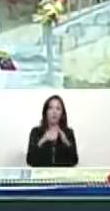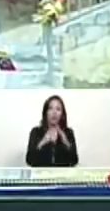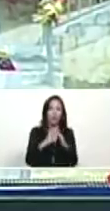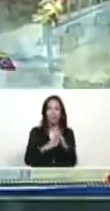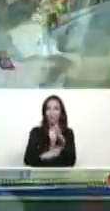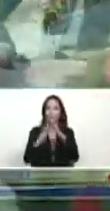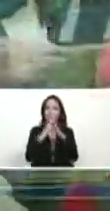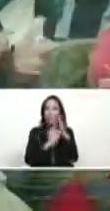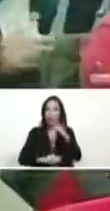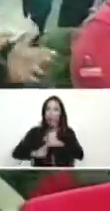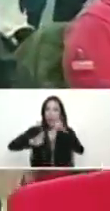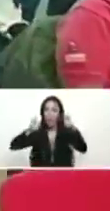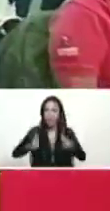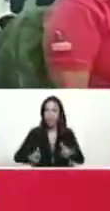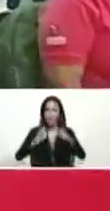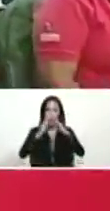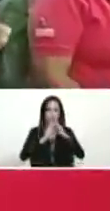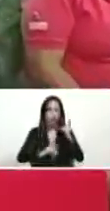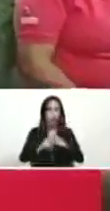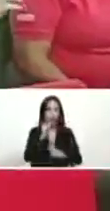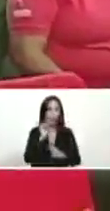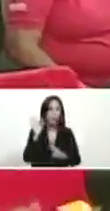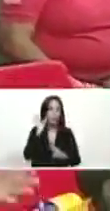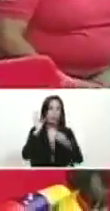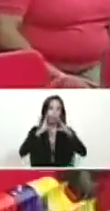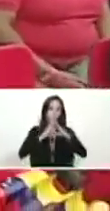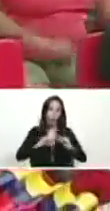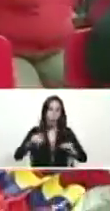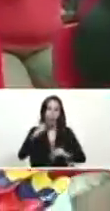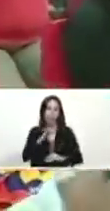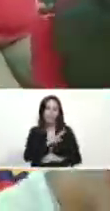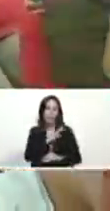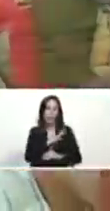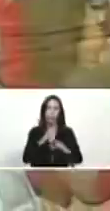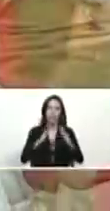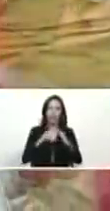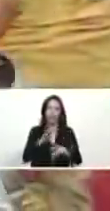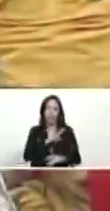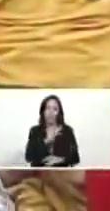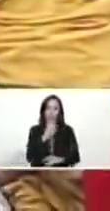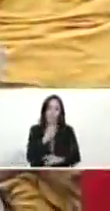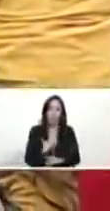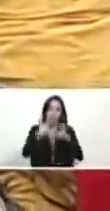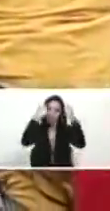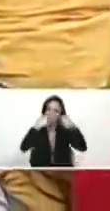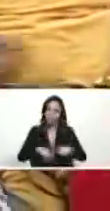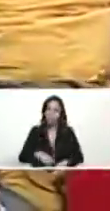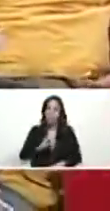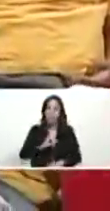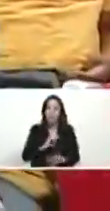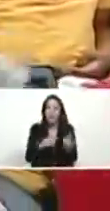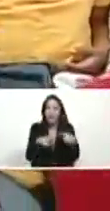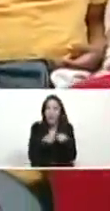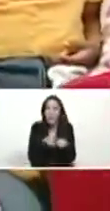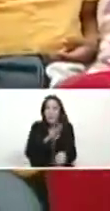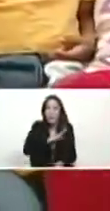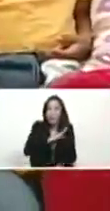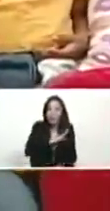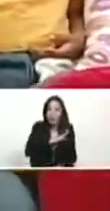los venezolanos, todas las venezolanas van a tener una vivienda bella, digna,